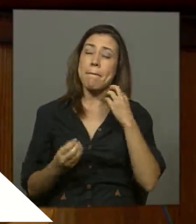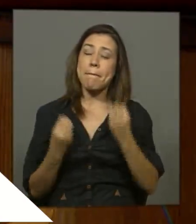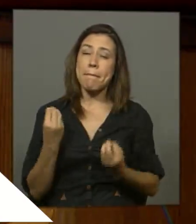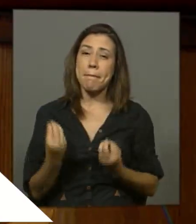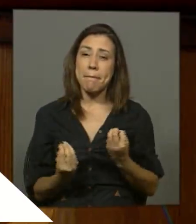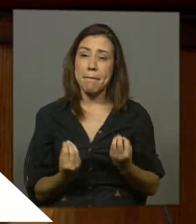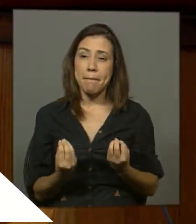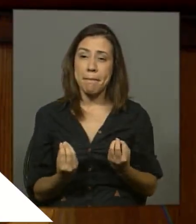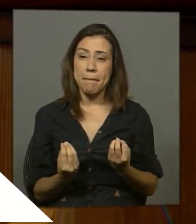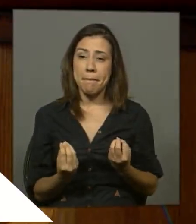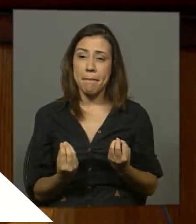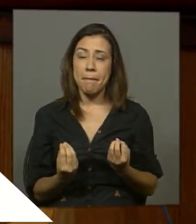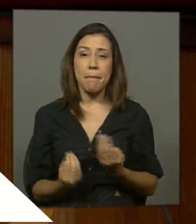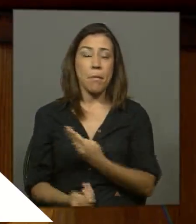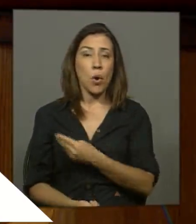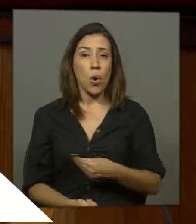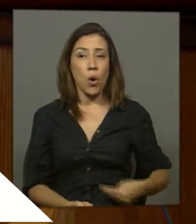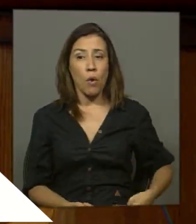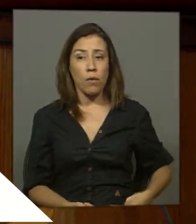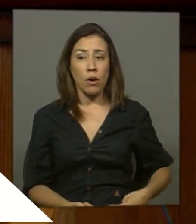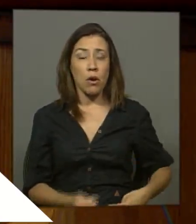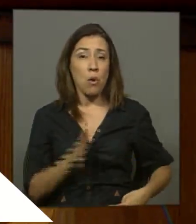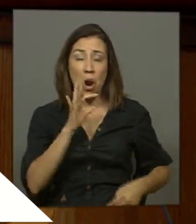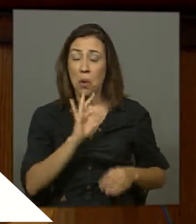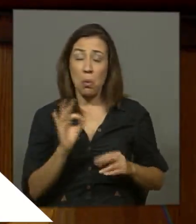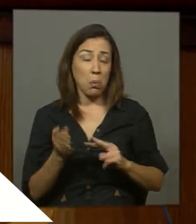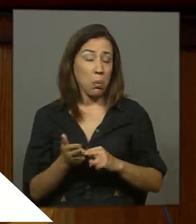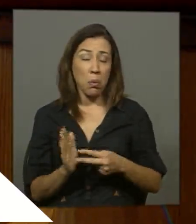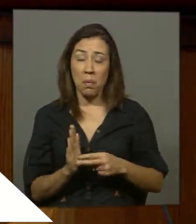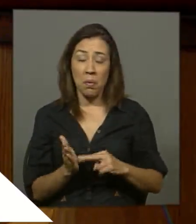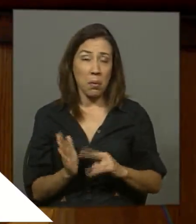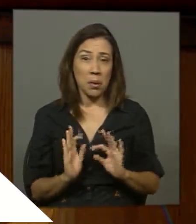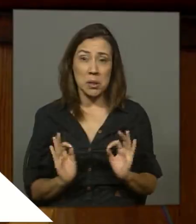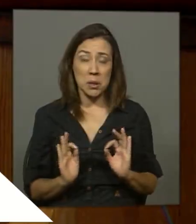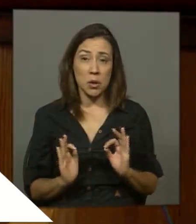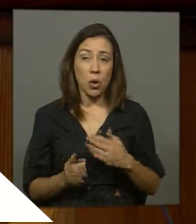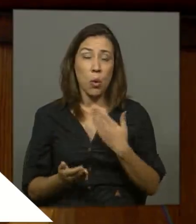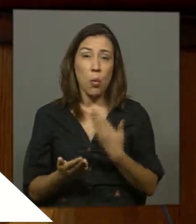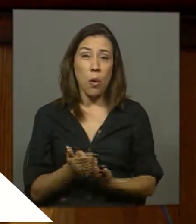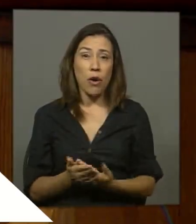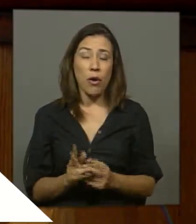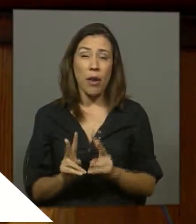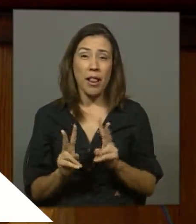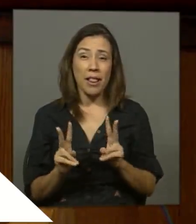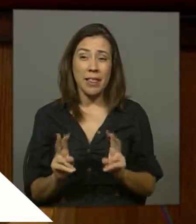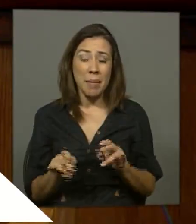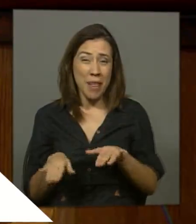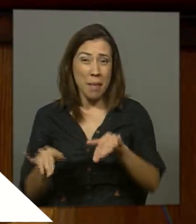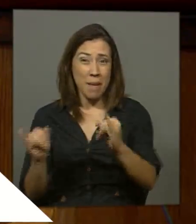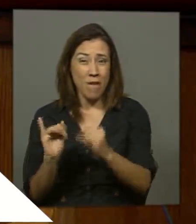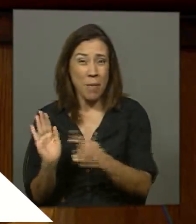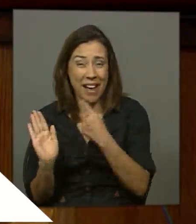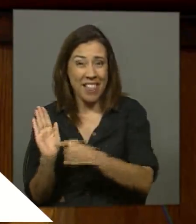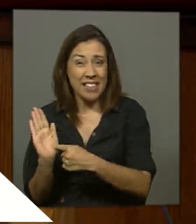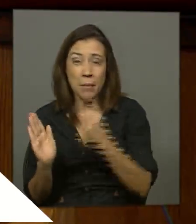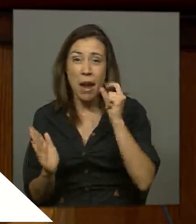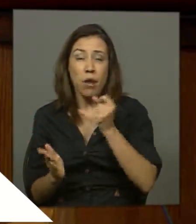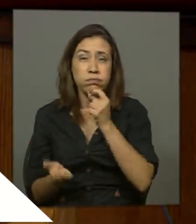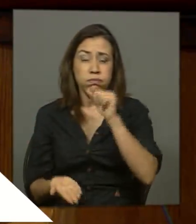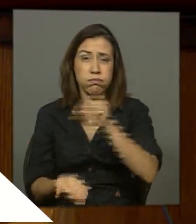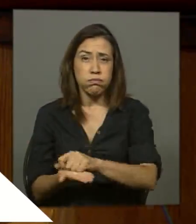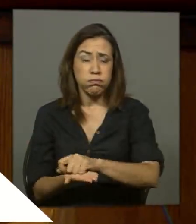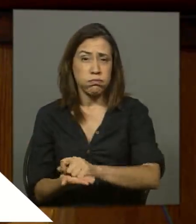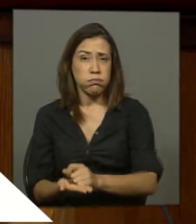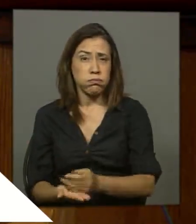porque el Gobierno no tiene ningún problema cuando se trate de un acto con esas características para querellarse ni